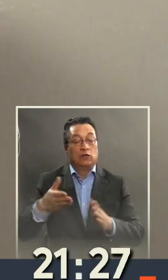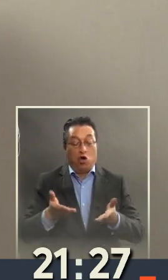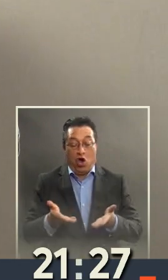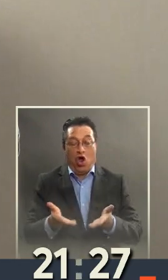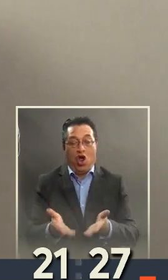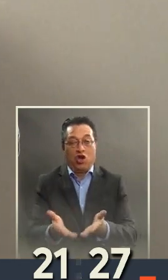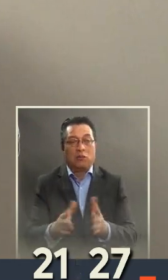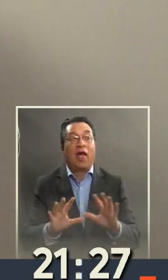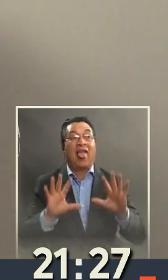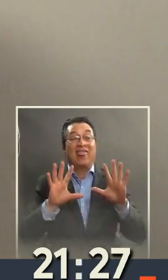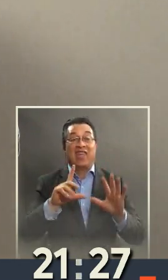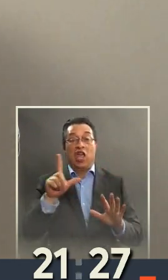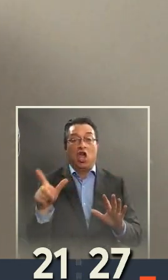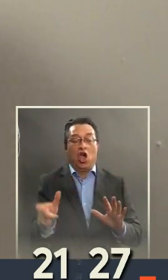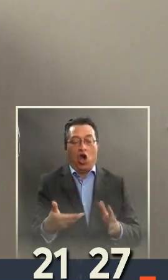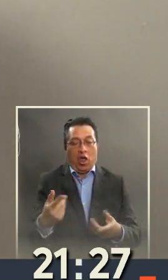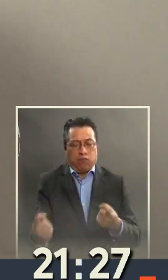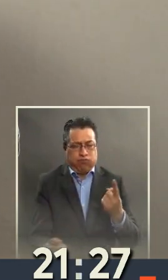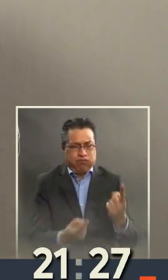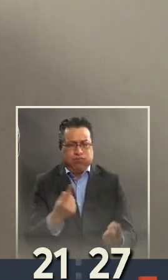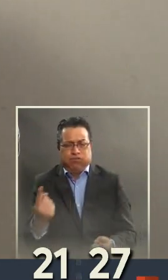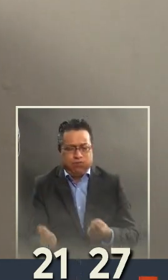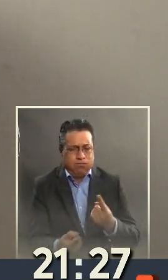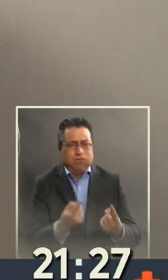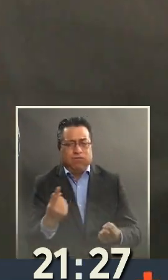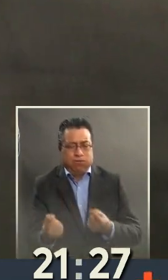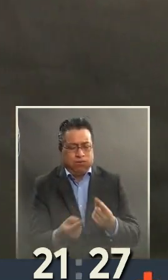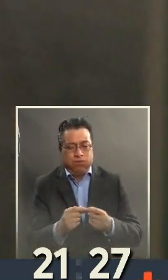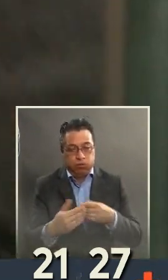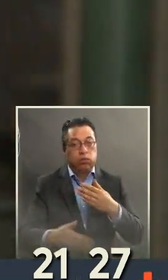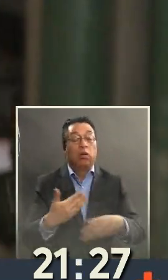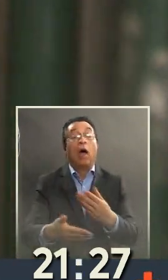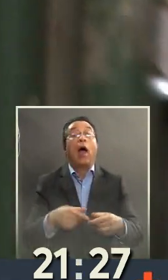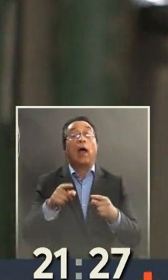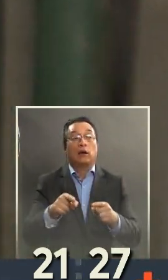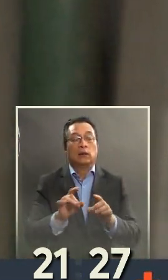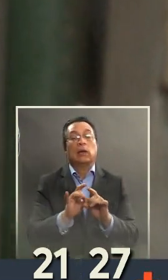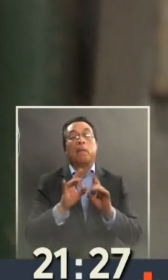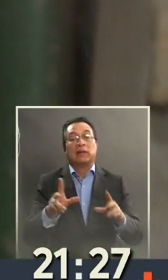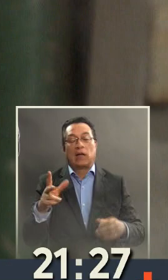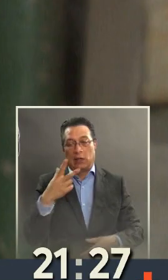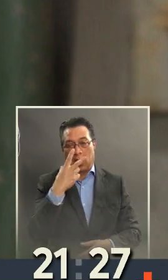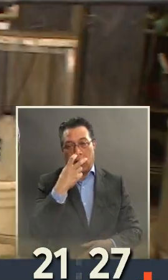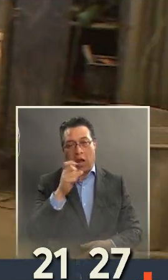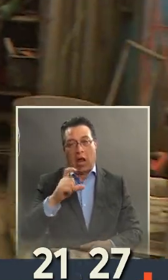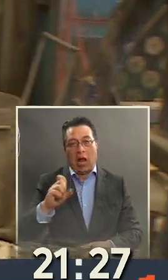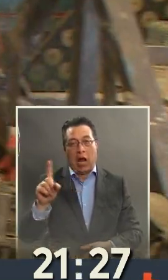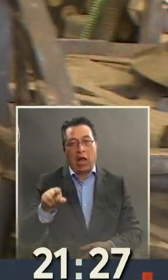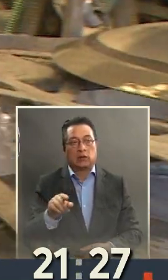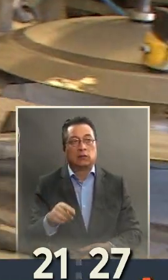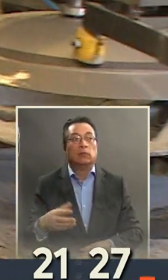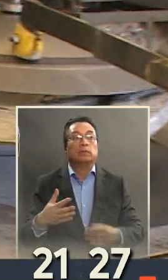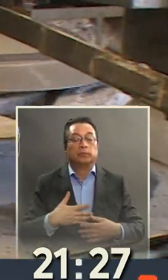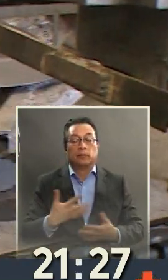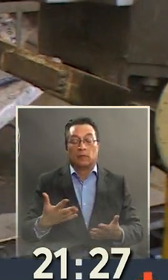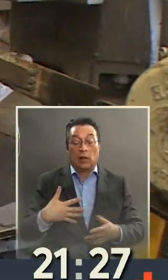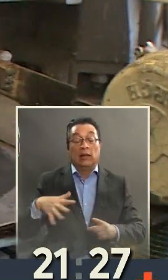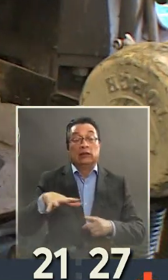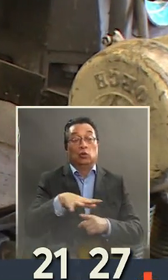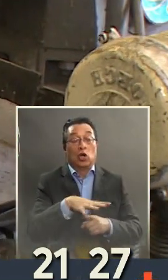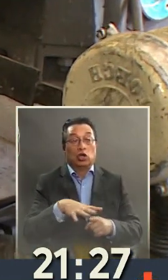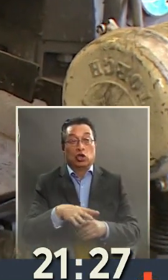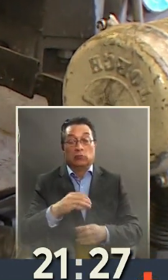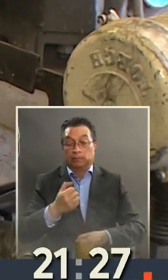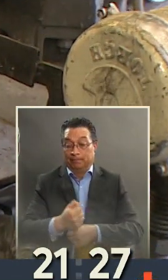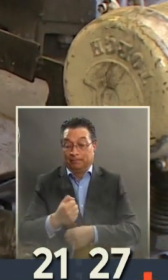10 horas solo de puesta en marcha, funciona exclusivamente con este combustible. Donde hay que conseguir condiciones operacionales muy